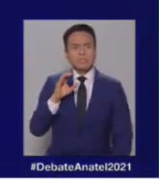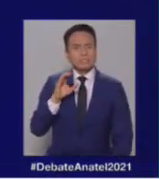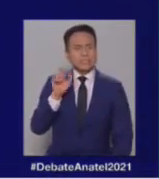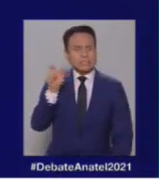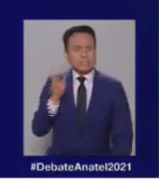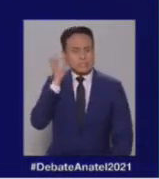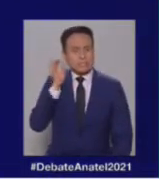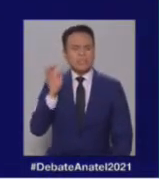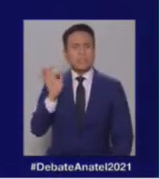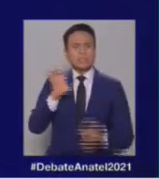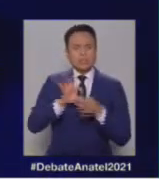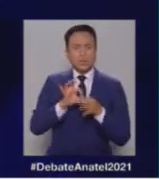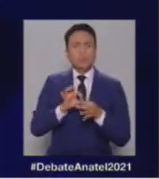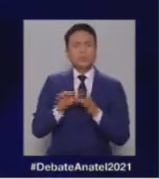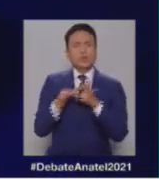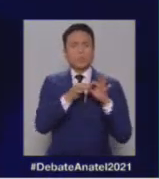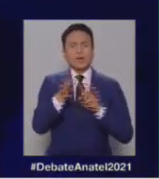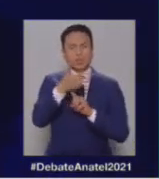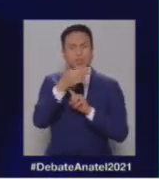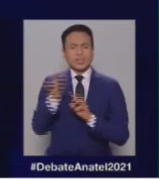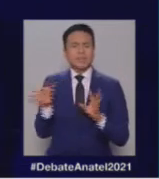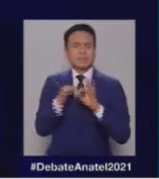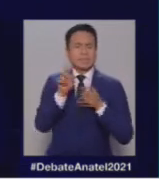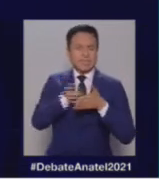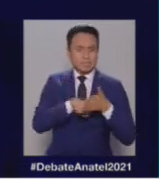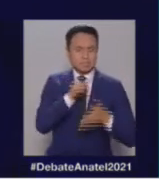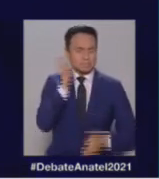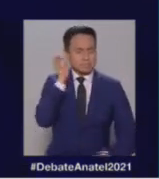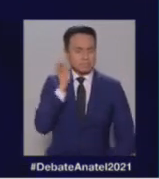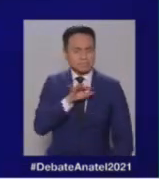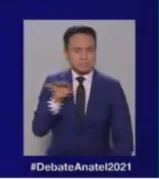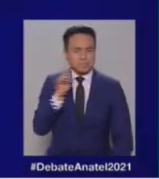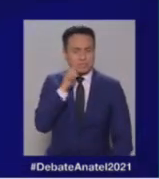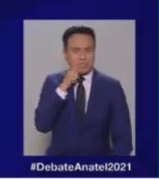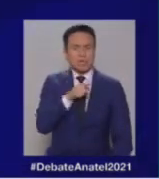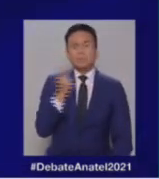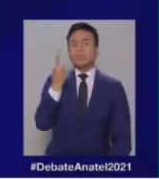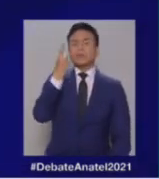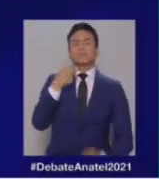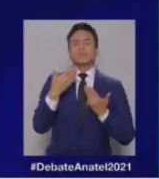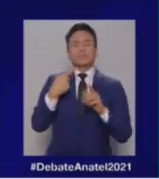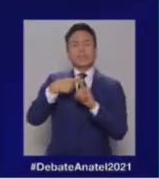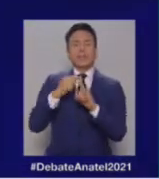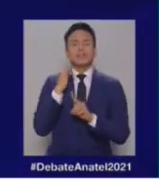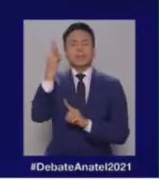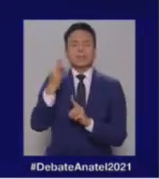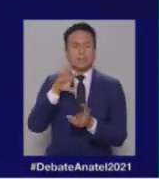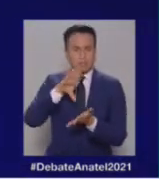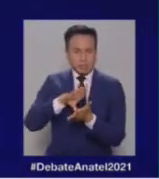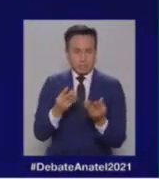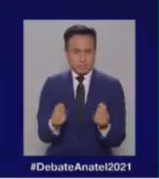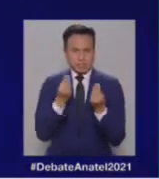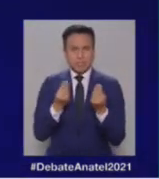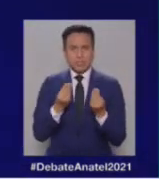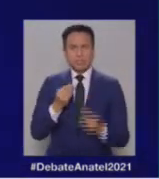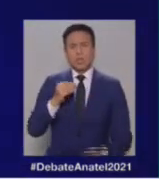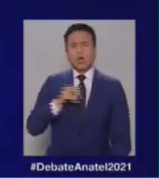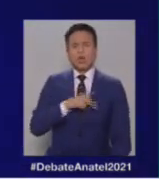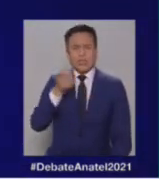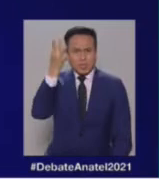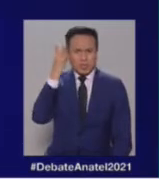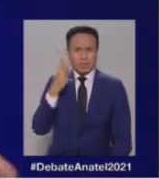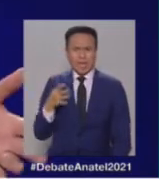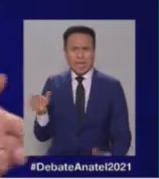programa. Pues bien, hay un tema que complica a Gabriel Boric y que salió a colación, por cierto, durante el debate. El